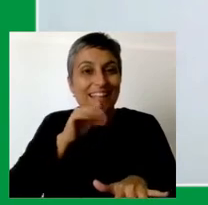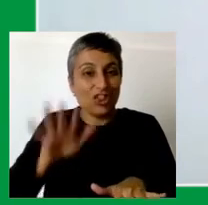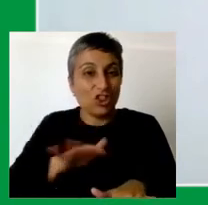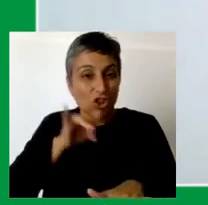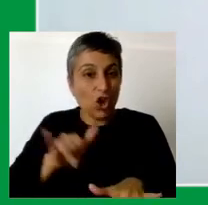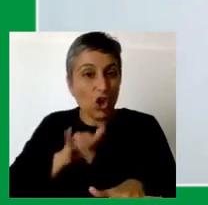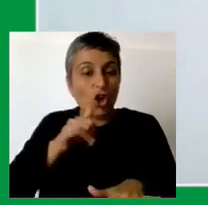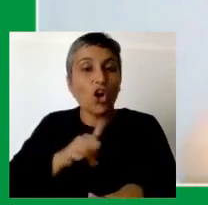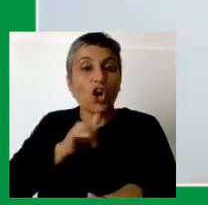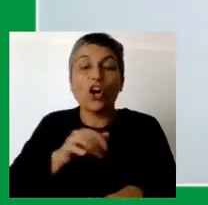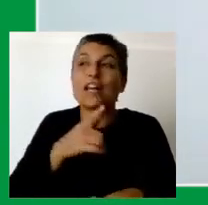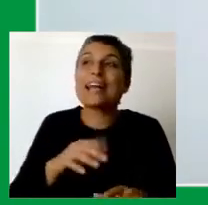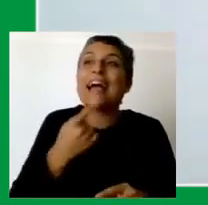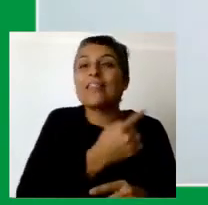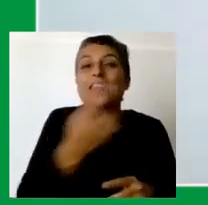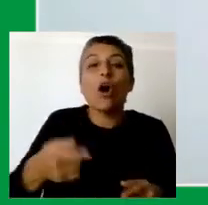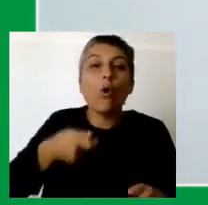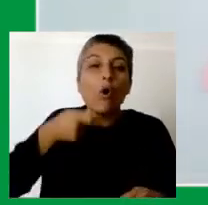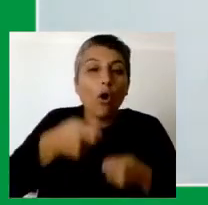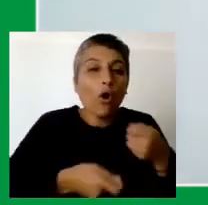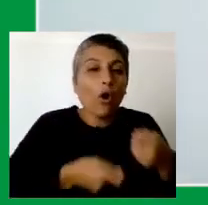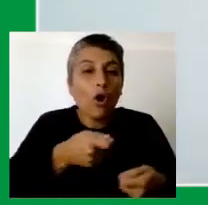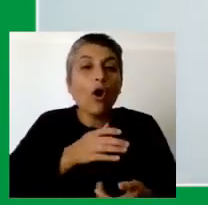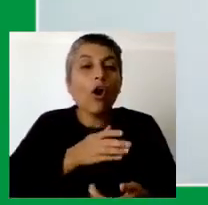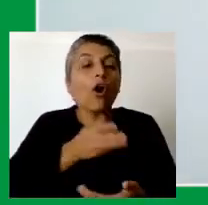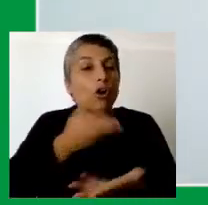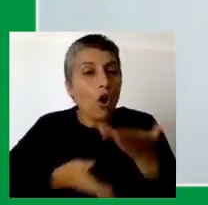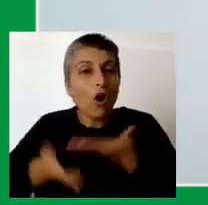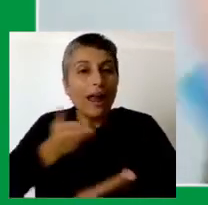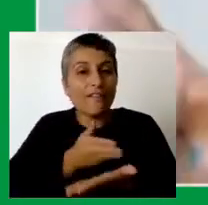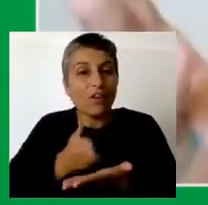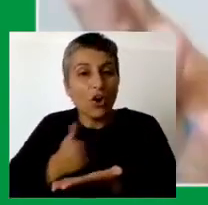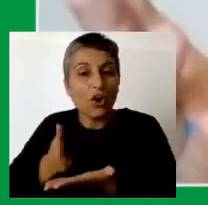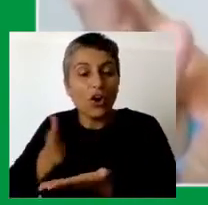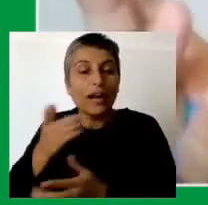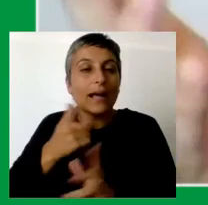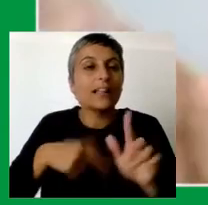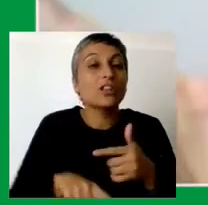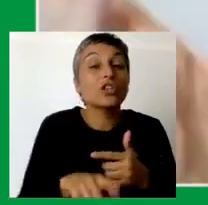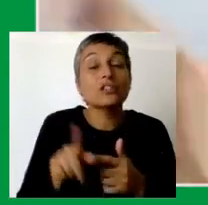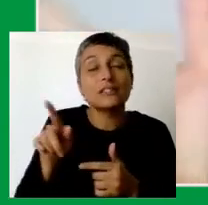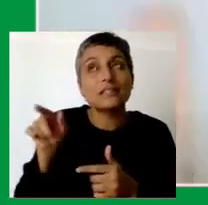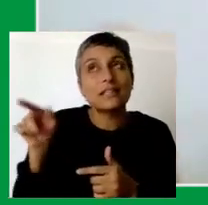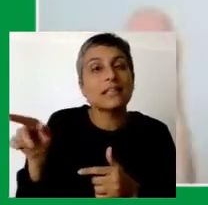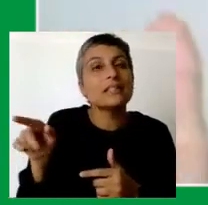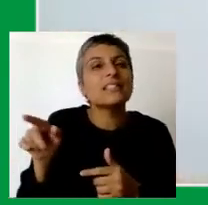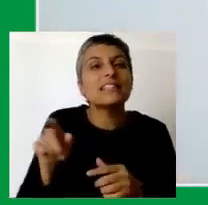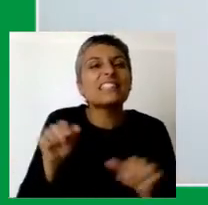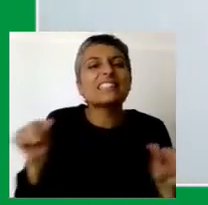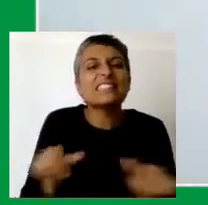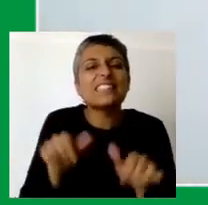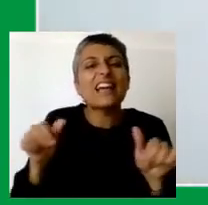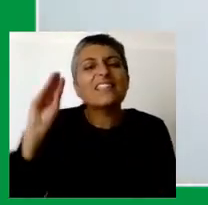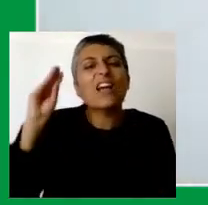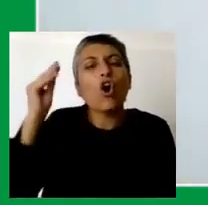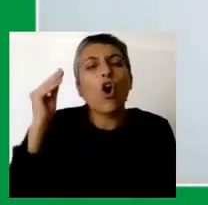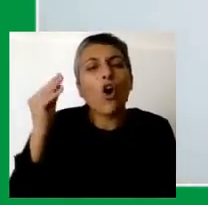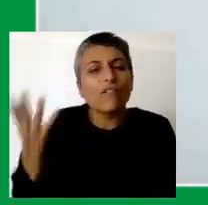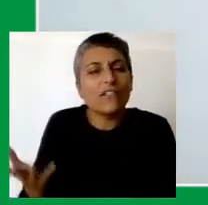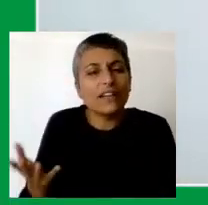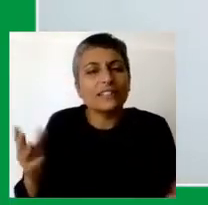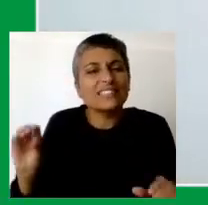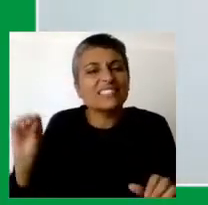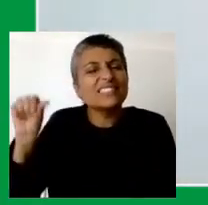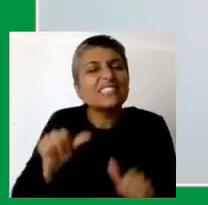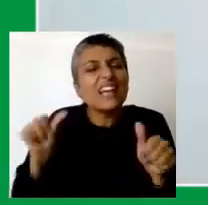usuarios creativos, colaboradores como prousuarios. Él hizo este estudio de qué están haciendo, se llama así, qué están haciendo los jóvenes con los medios.